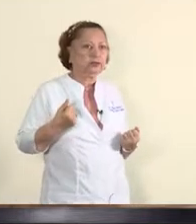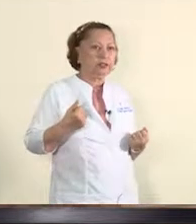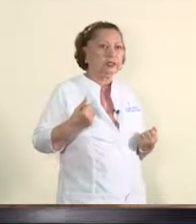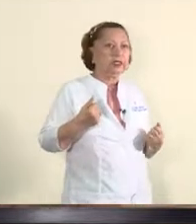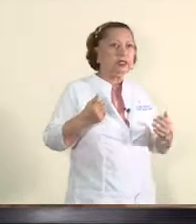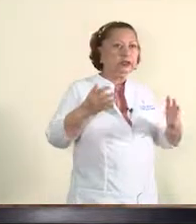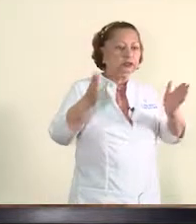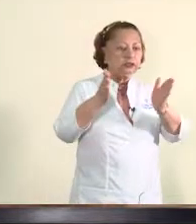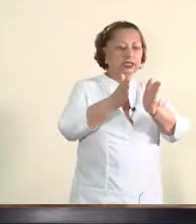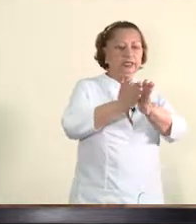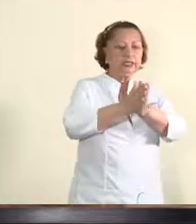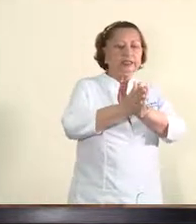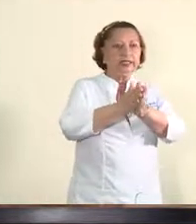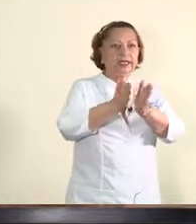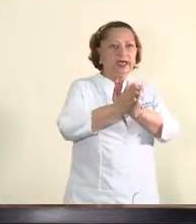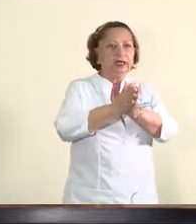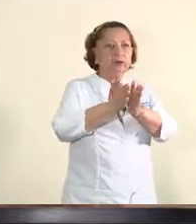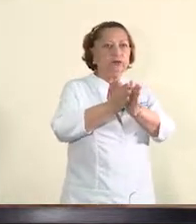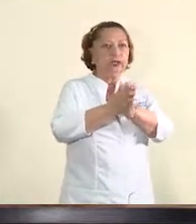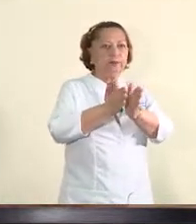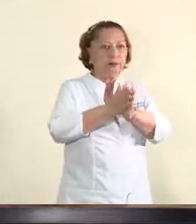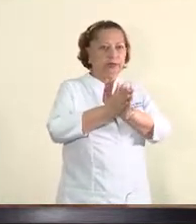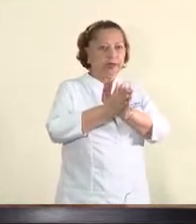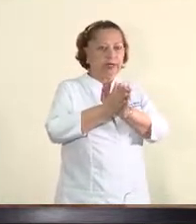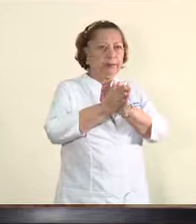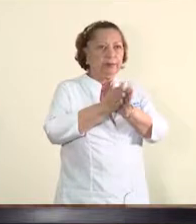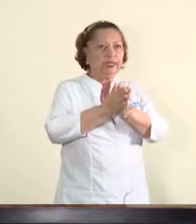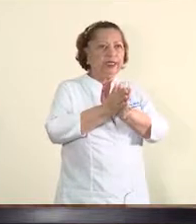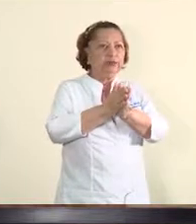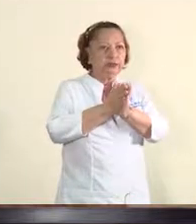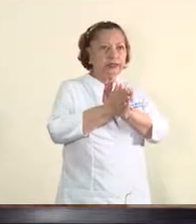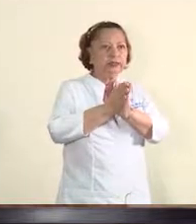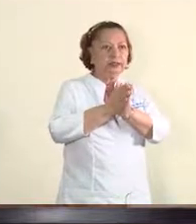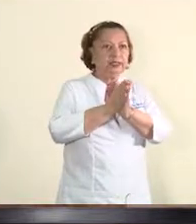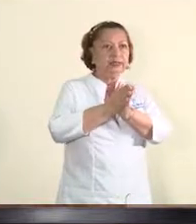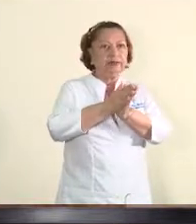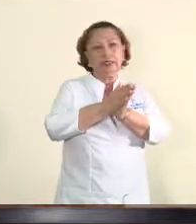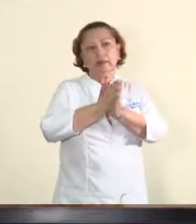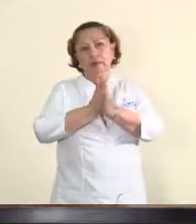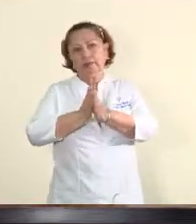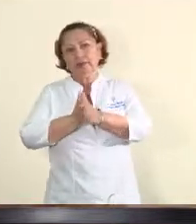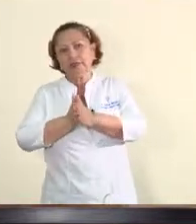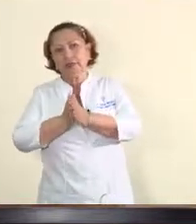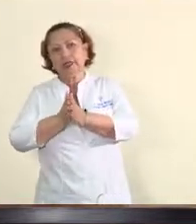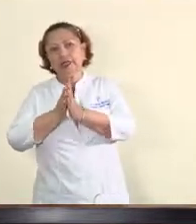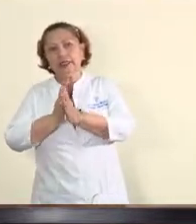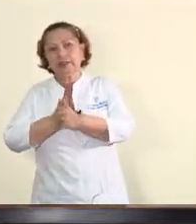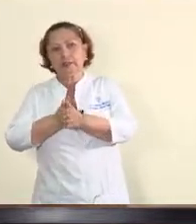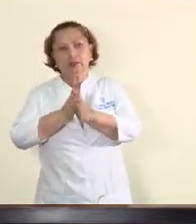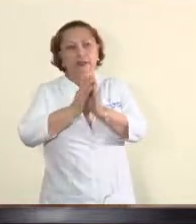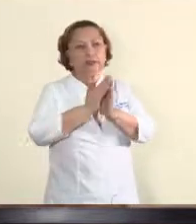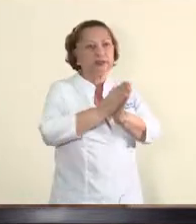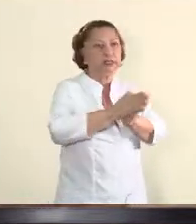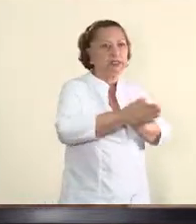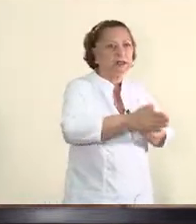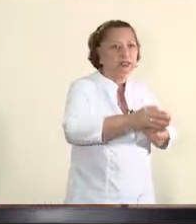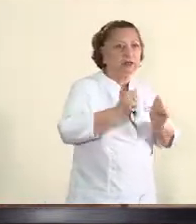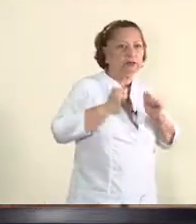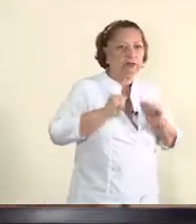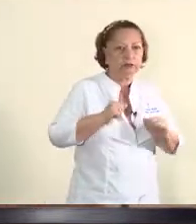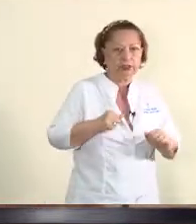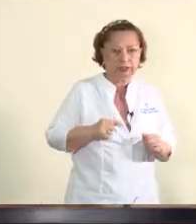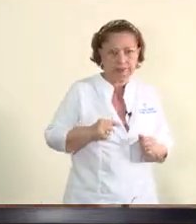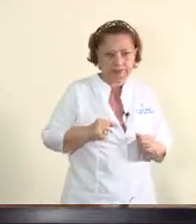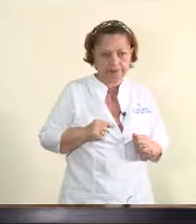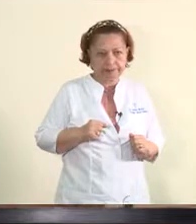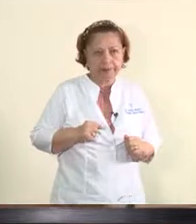de ayudar. Entonces, se da un rapport. El rapport es que usted se siente bien con la persona y la persona se siente bien